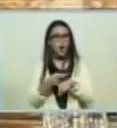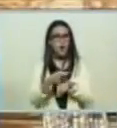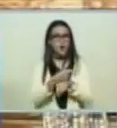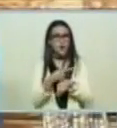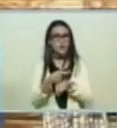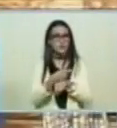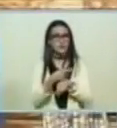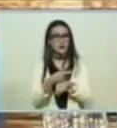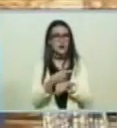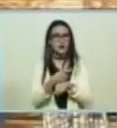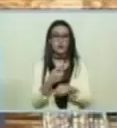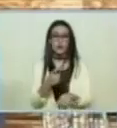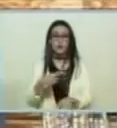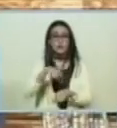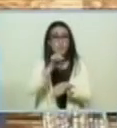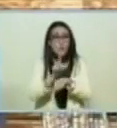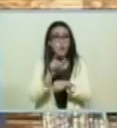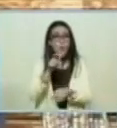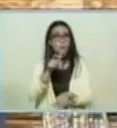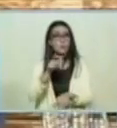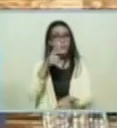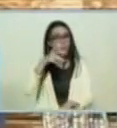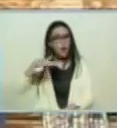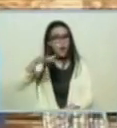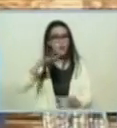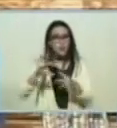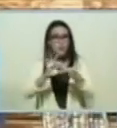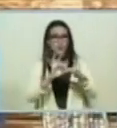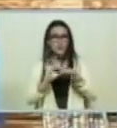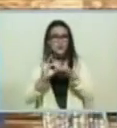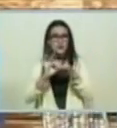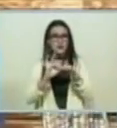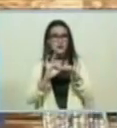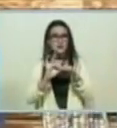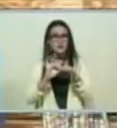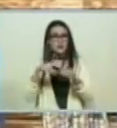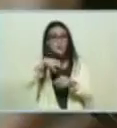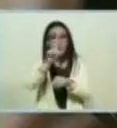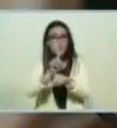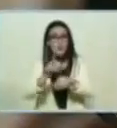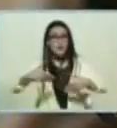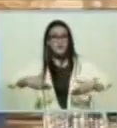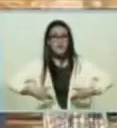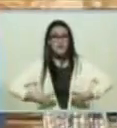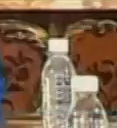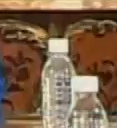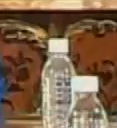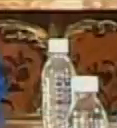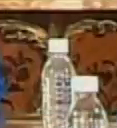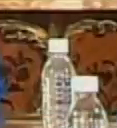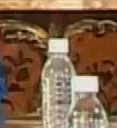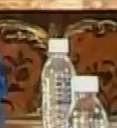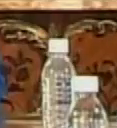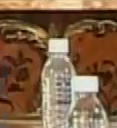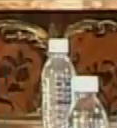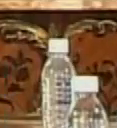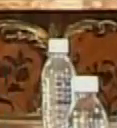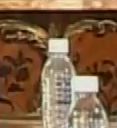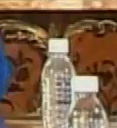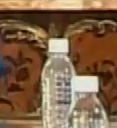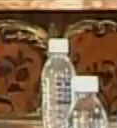gobierno, solo el pueblo unido en un solo esfuerzo, gobierno, pueblo, Fuerza